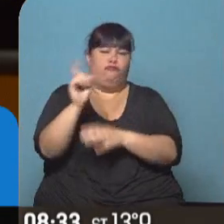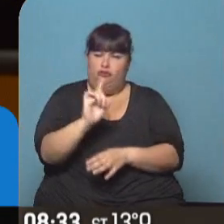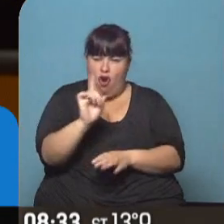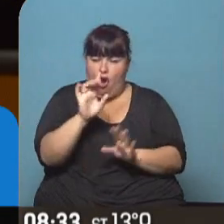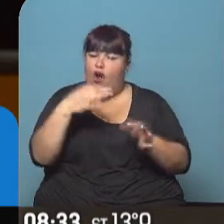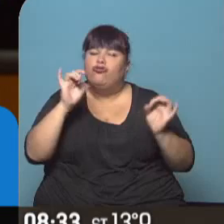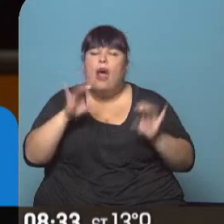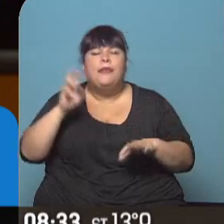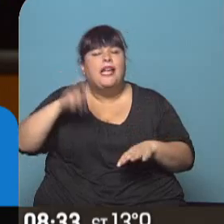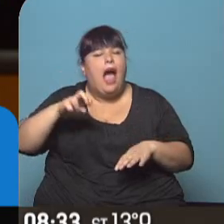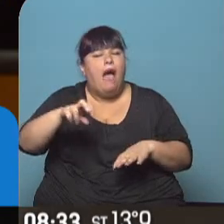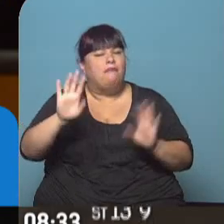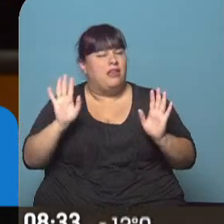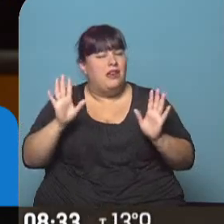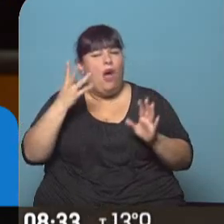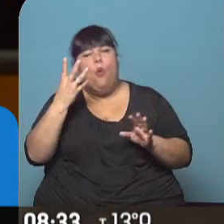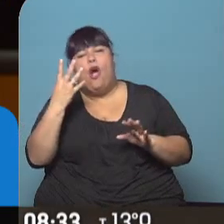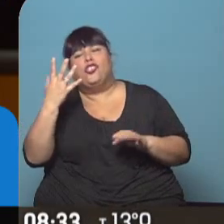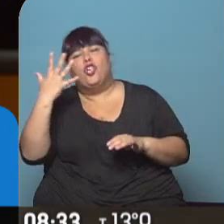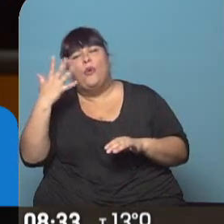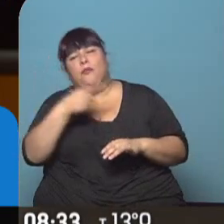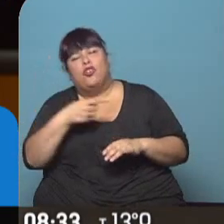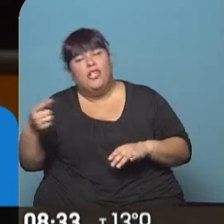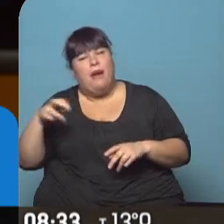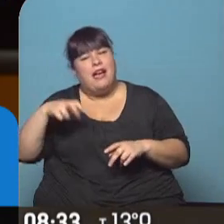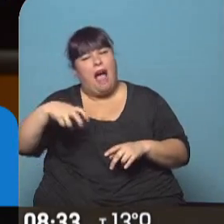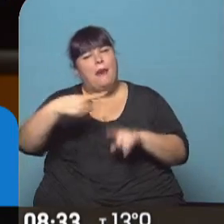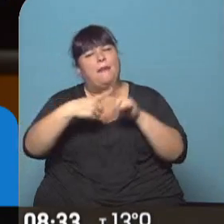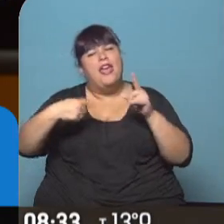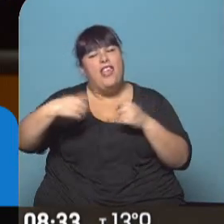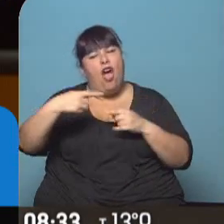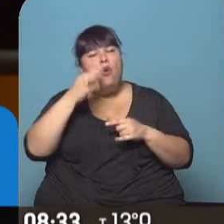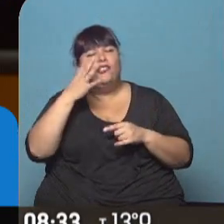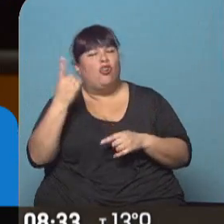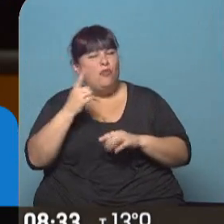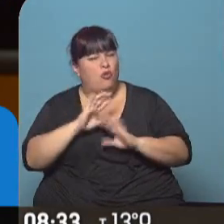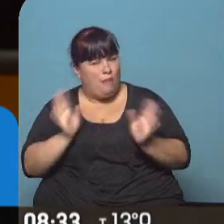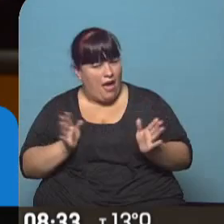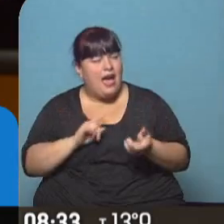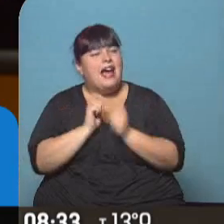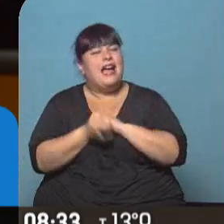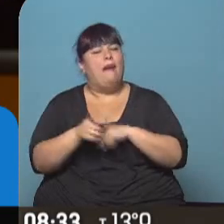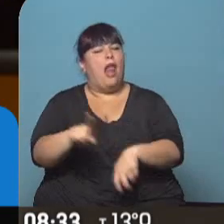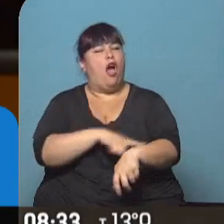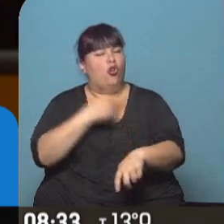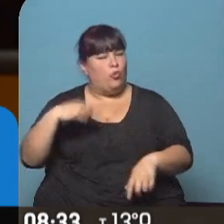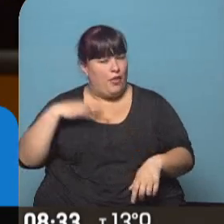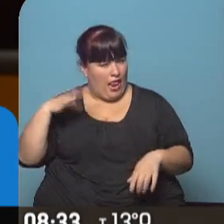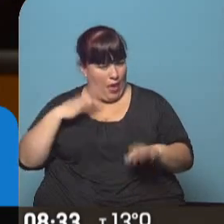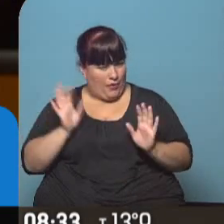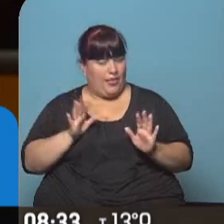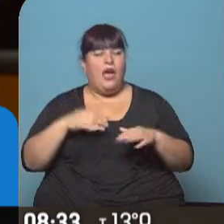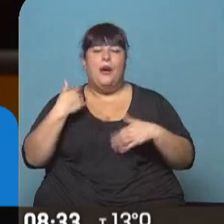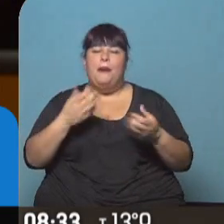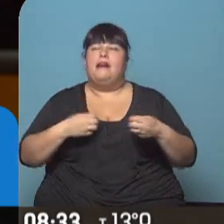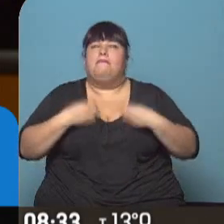rendimiento. Aprender a hacer 4 o 5 veces a la semana caminatas de media hora, 45 minutos. Cambiar nuestros hábitos de vida. Sí. Nos